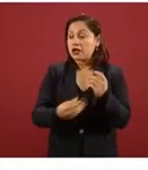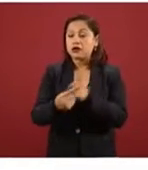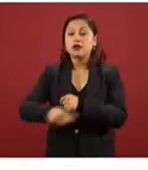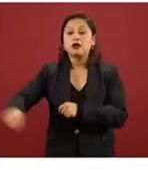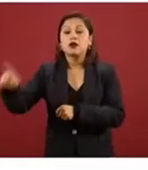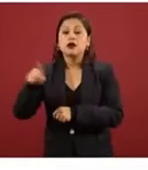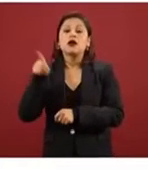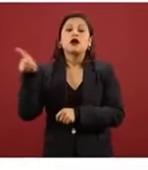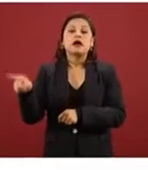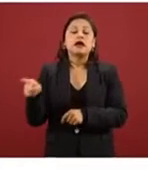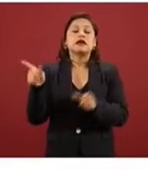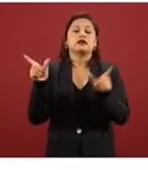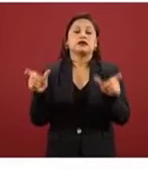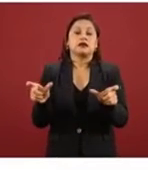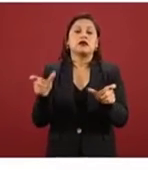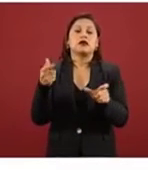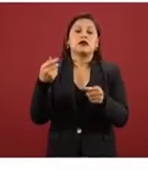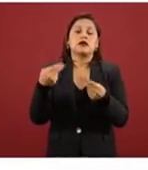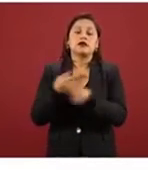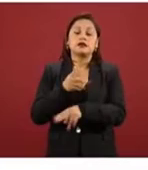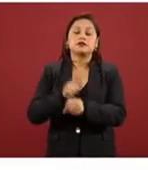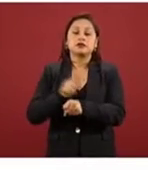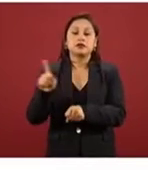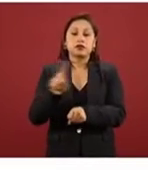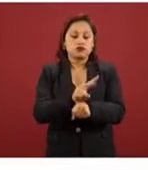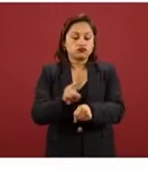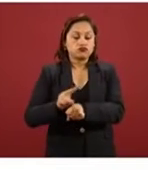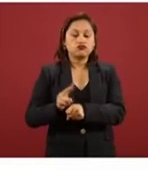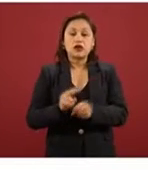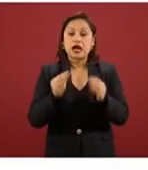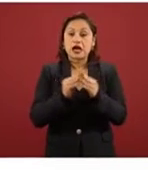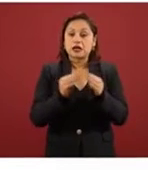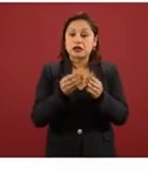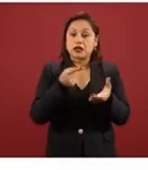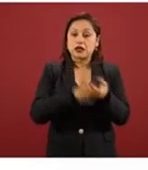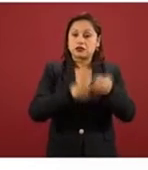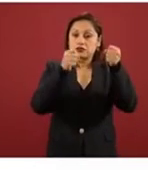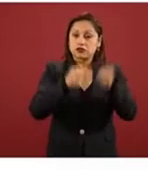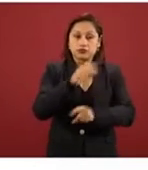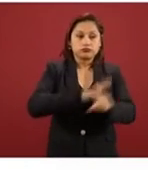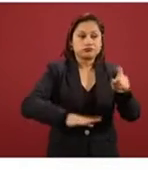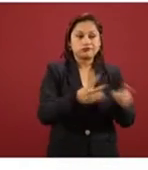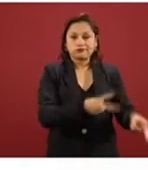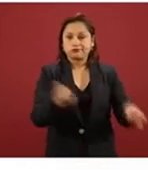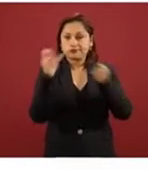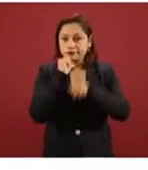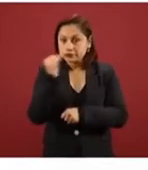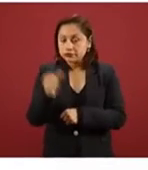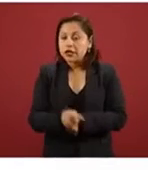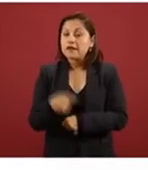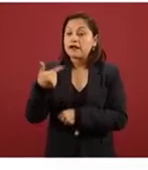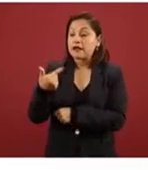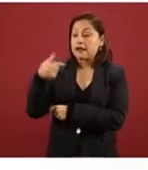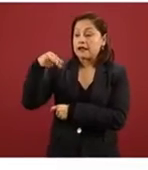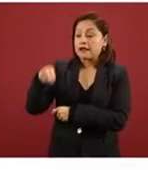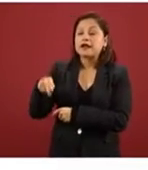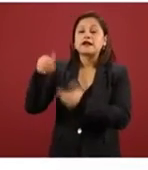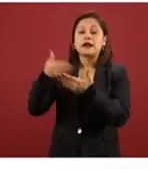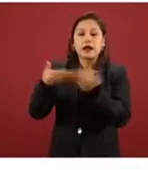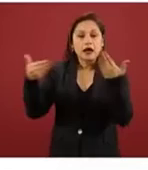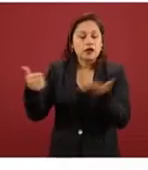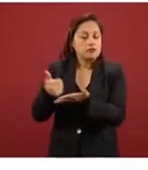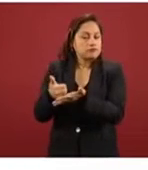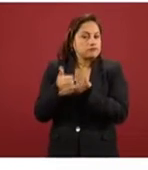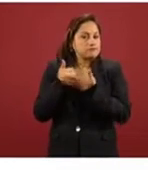es una preocupación muy importante de las comunidades que sus casas queden seguras. Hoy la Guardia Nacional nos brinda un apoyo muy importante y en